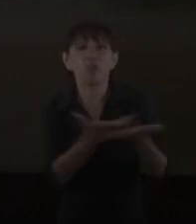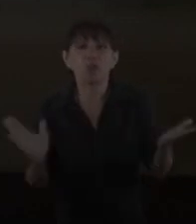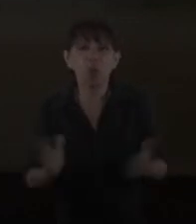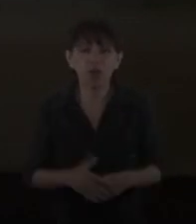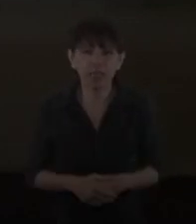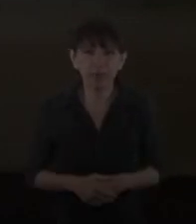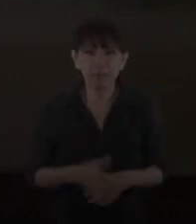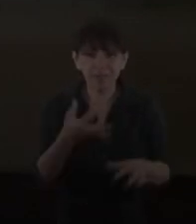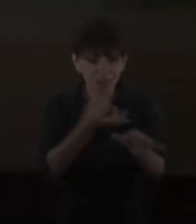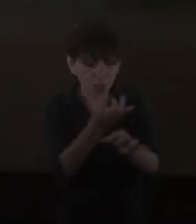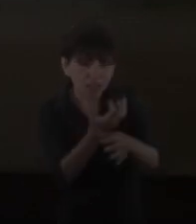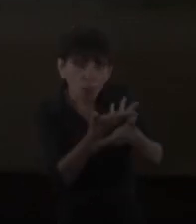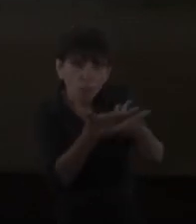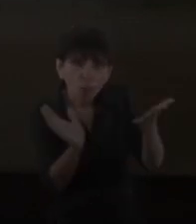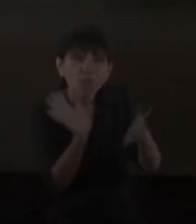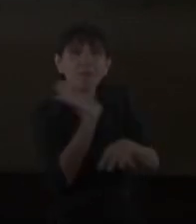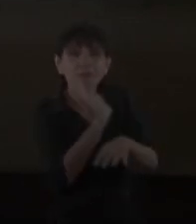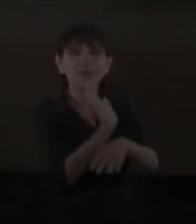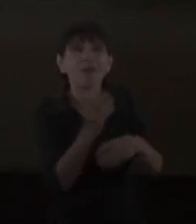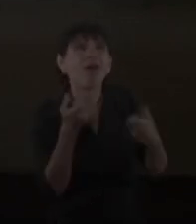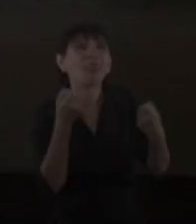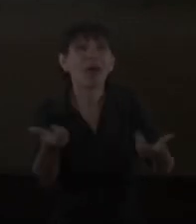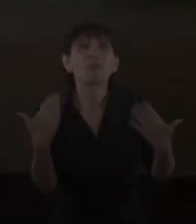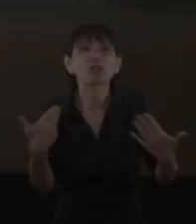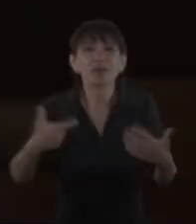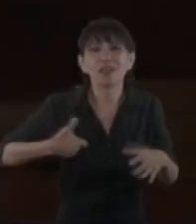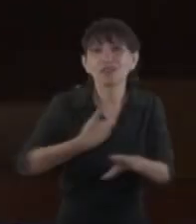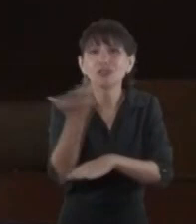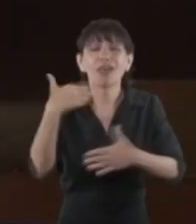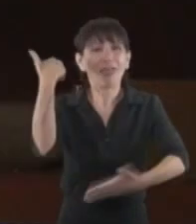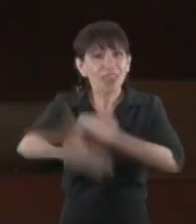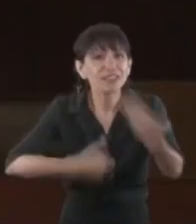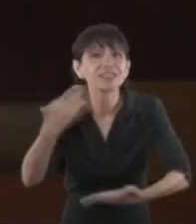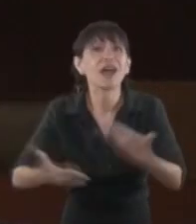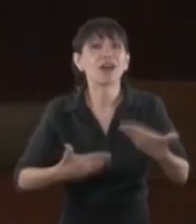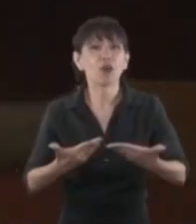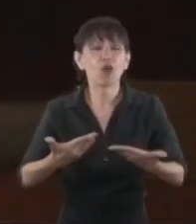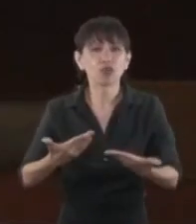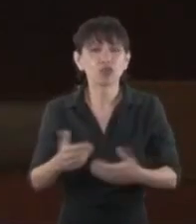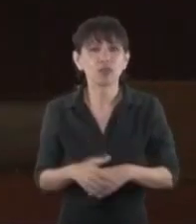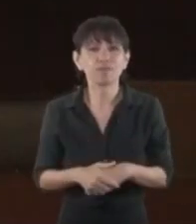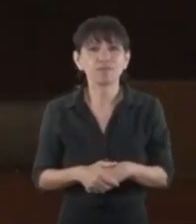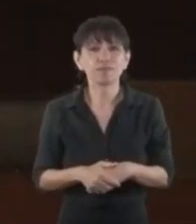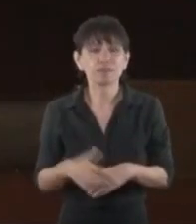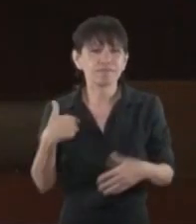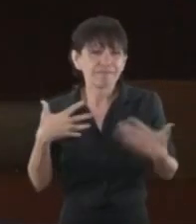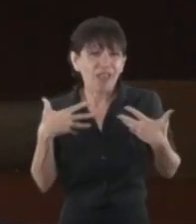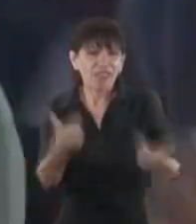el futuro del desarrollo de las sociedades y de las naciones. Lo creo fervientemente.